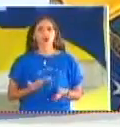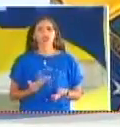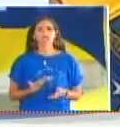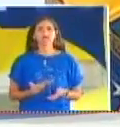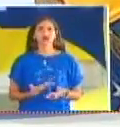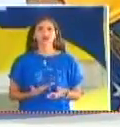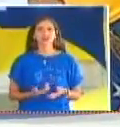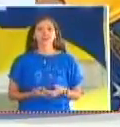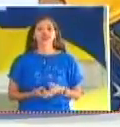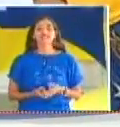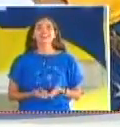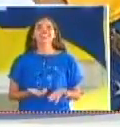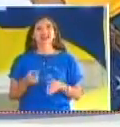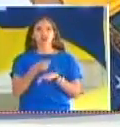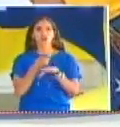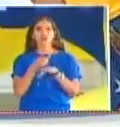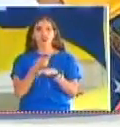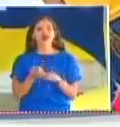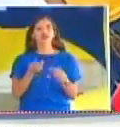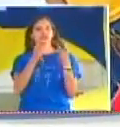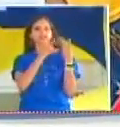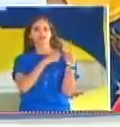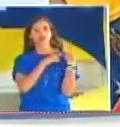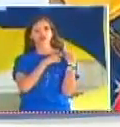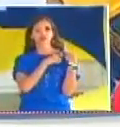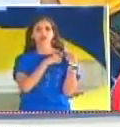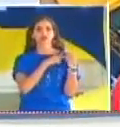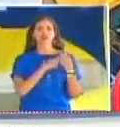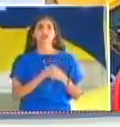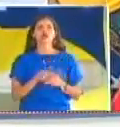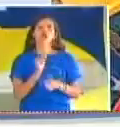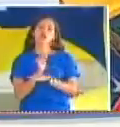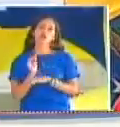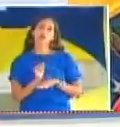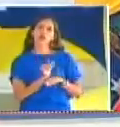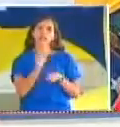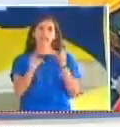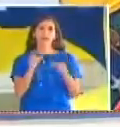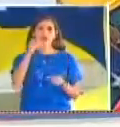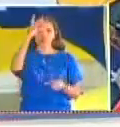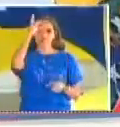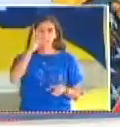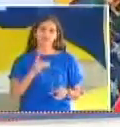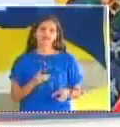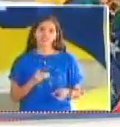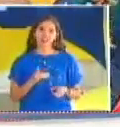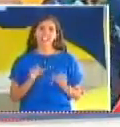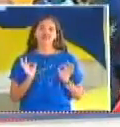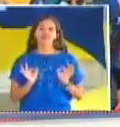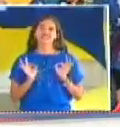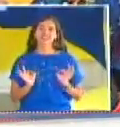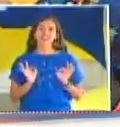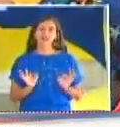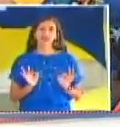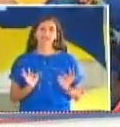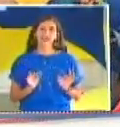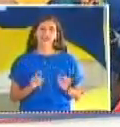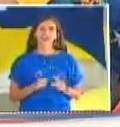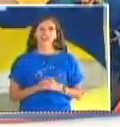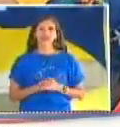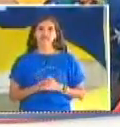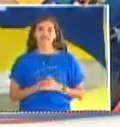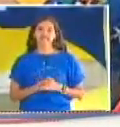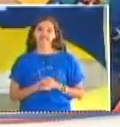el Estado asuma la corresponsabilidad en el cuidado de las personas con discapacidades, especialmente de moderadas